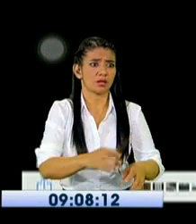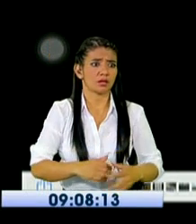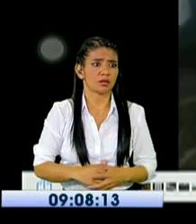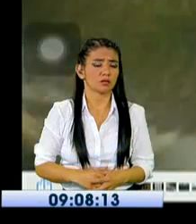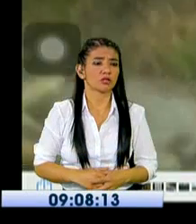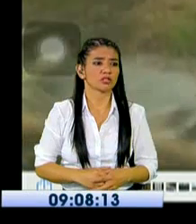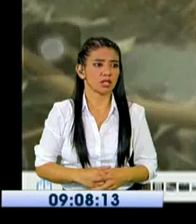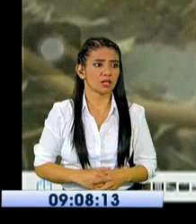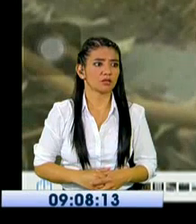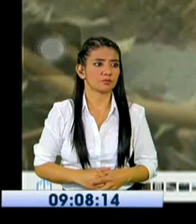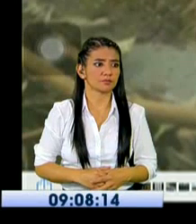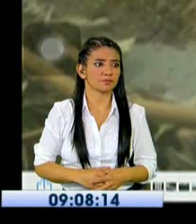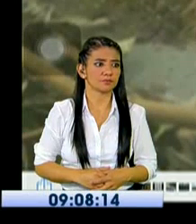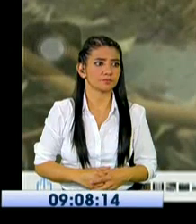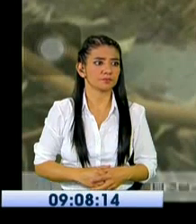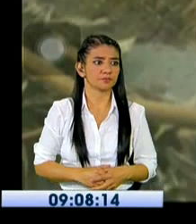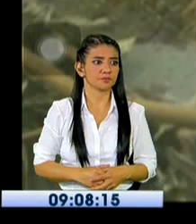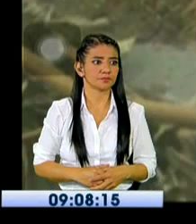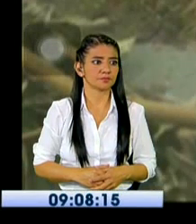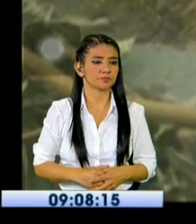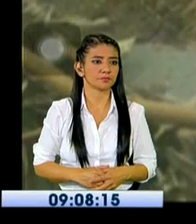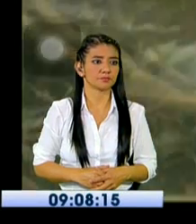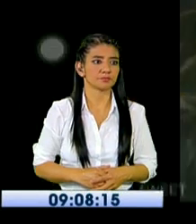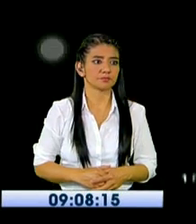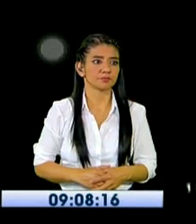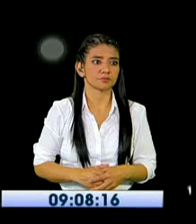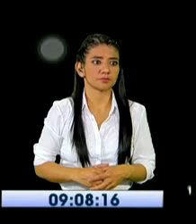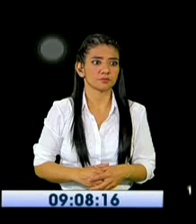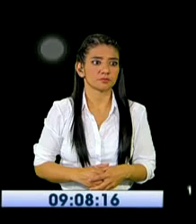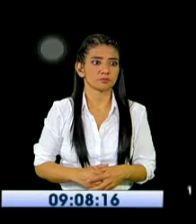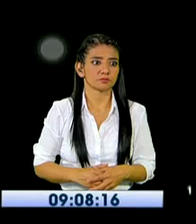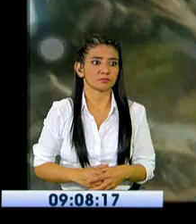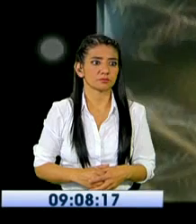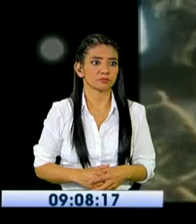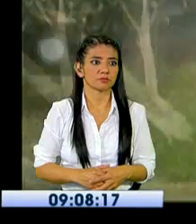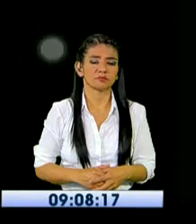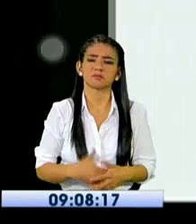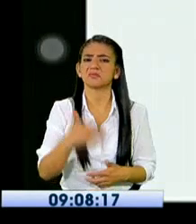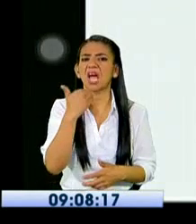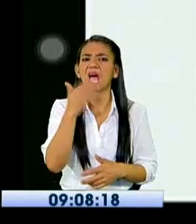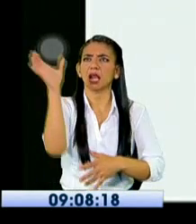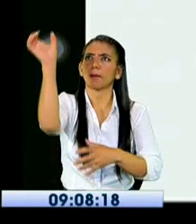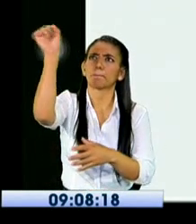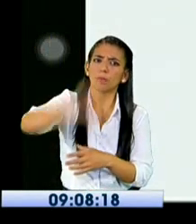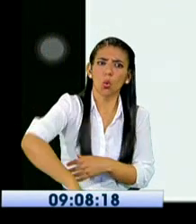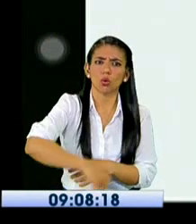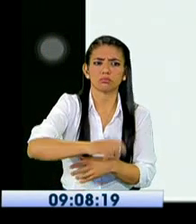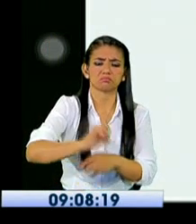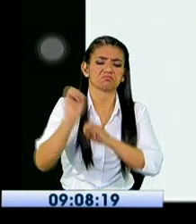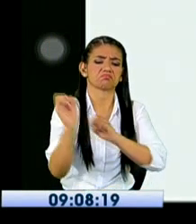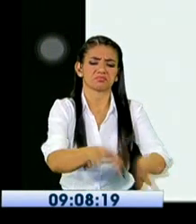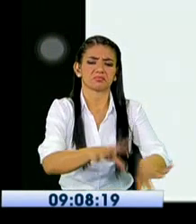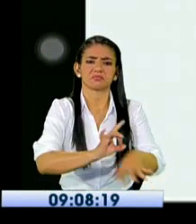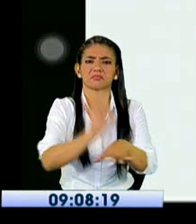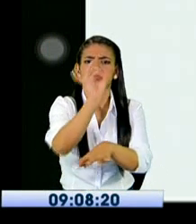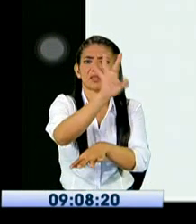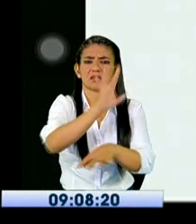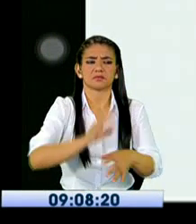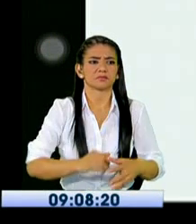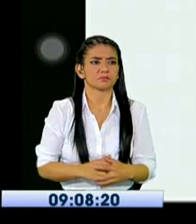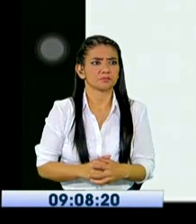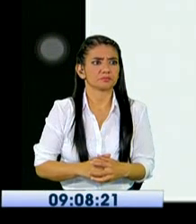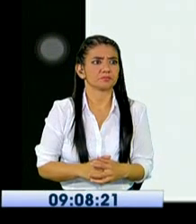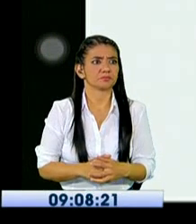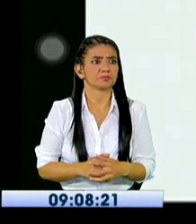dejaron. Se cayó, pues mira, ahí está. Se cayó. Alguien, que rompió el árbol, lo quitaron y ahí lo dejaron.